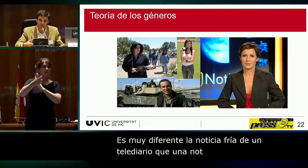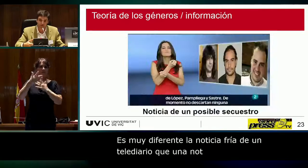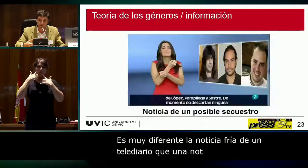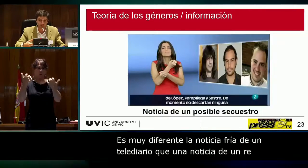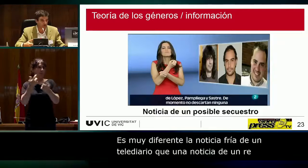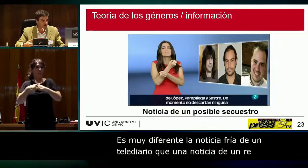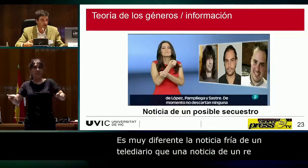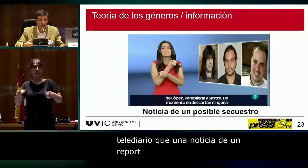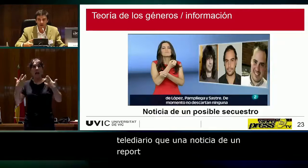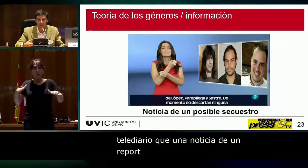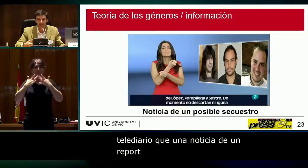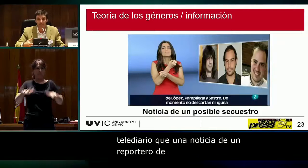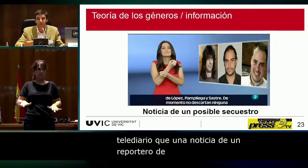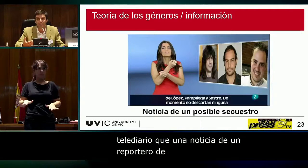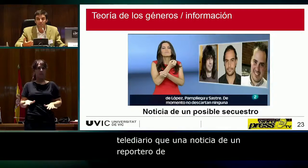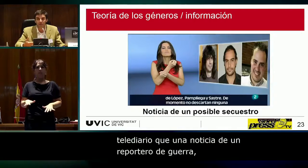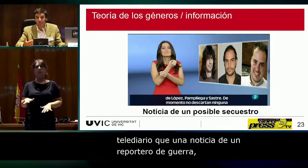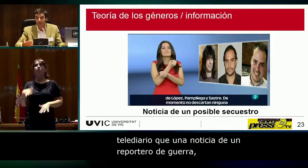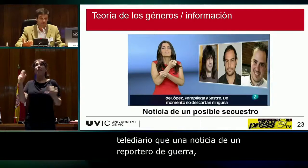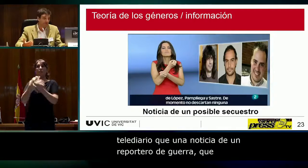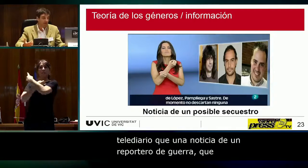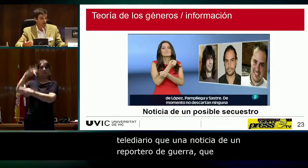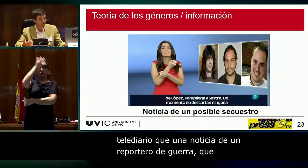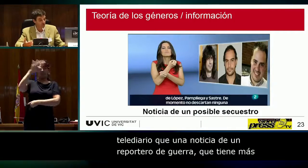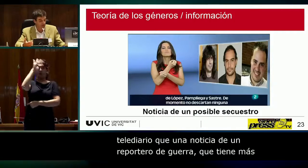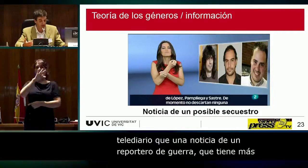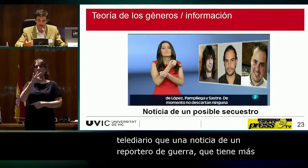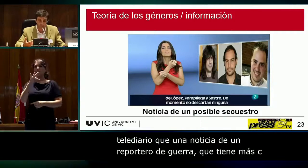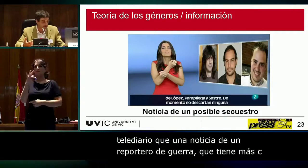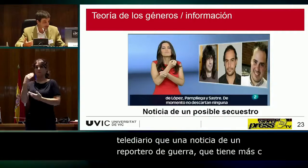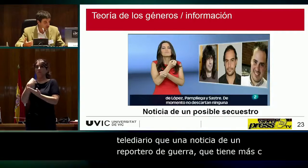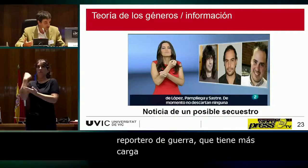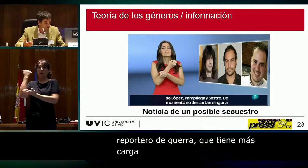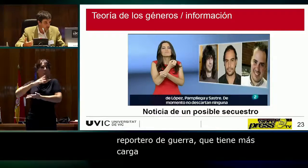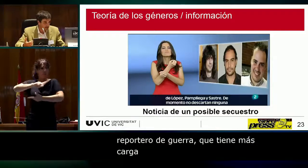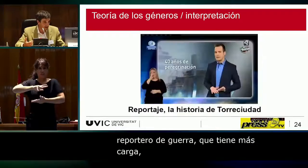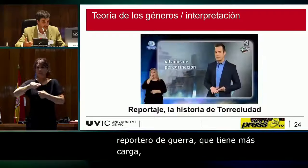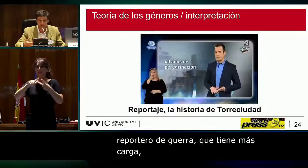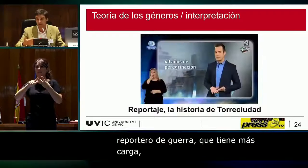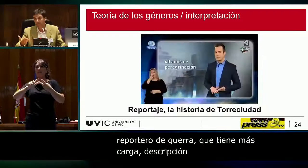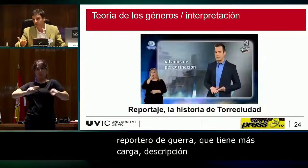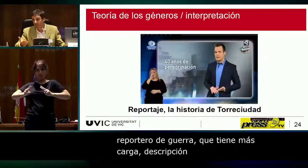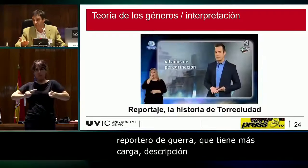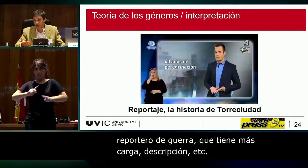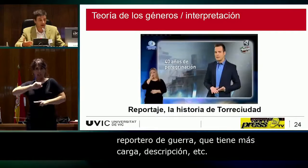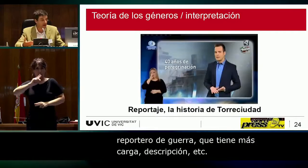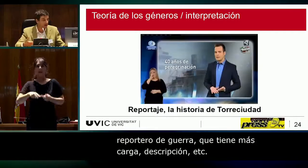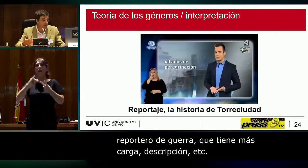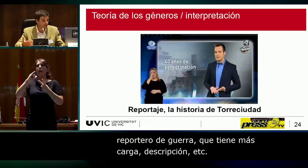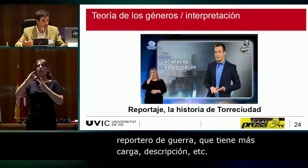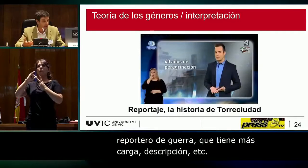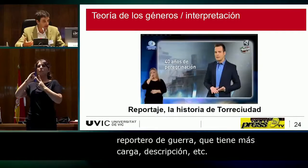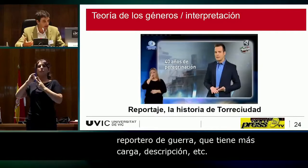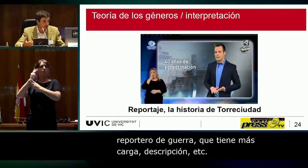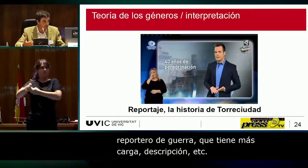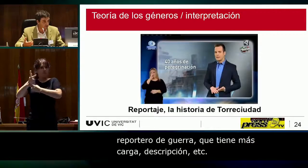lengua de signos y los géneros? En principio es lo mismo, también tenemos noticias en lengua de signos interpretadas, también tenemos reportajes,